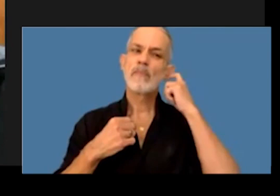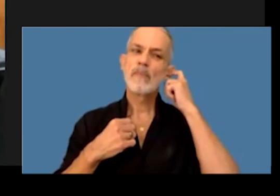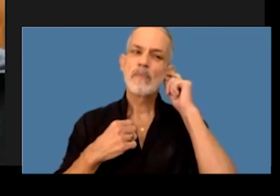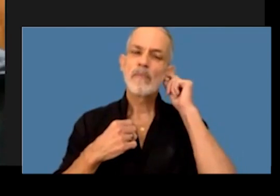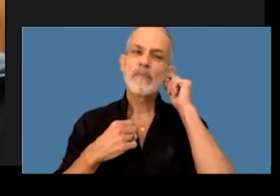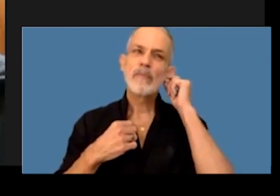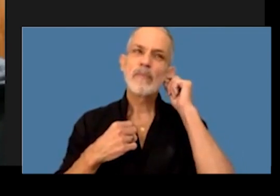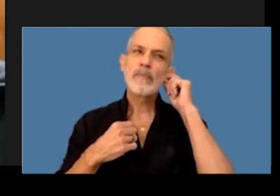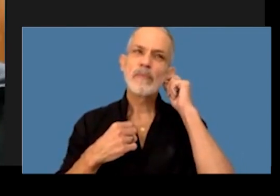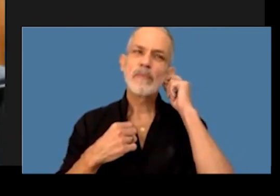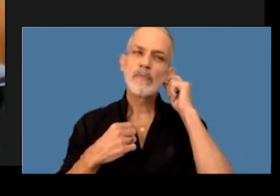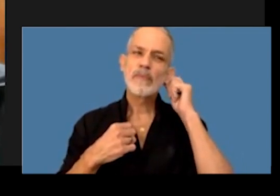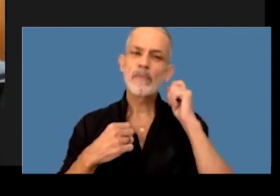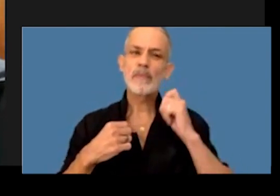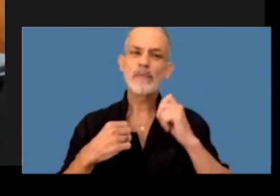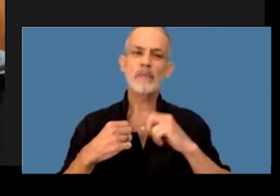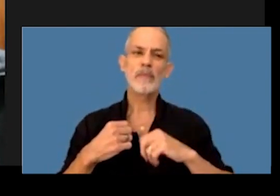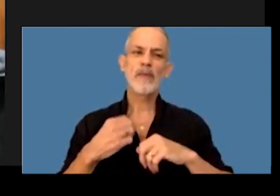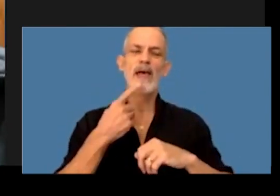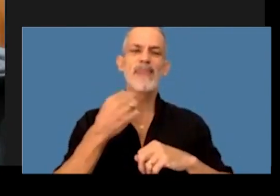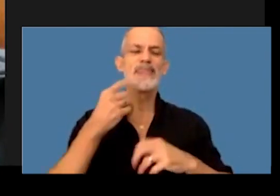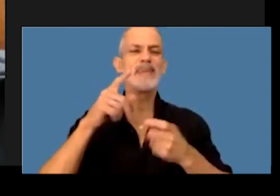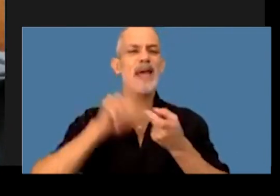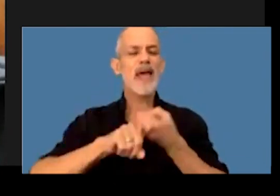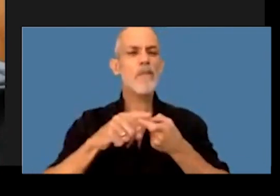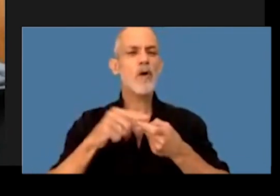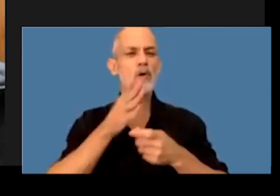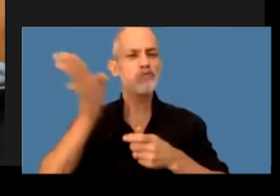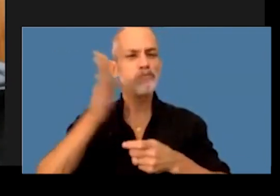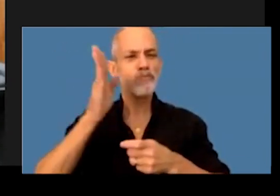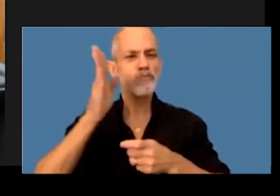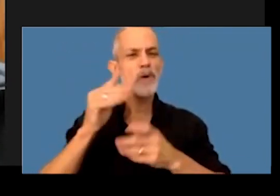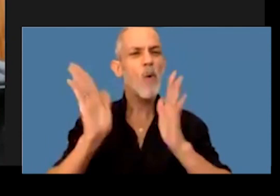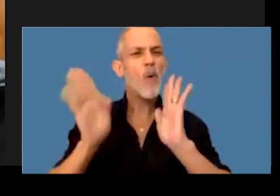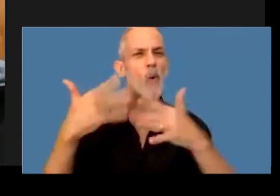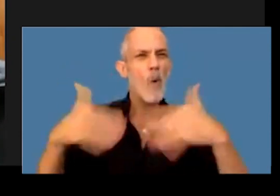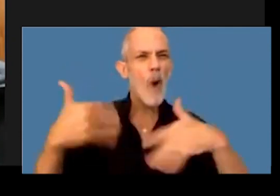¿Qué para certificado o para operar?